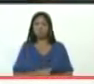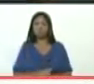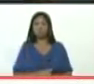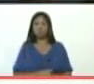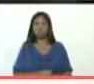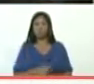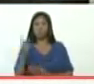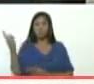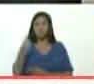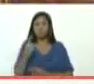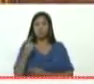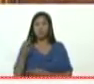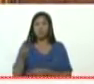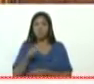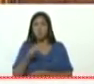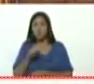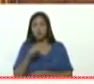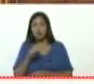viene y agarra,